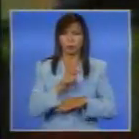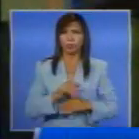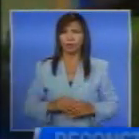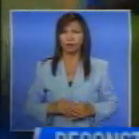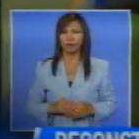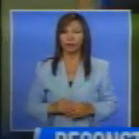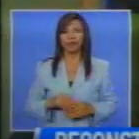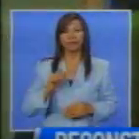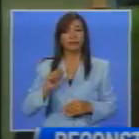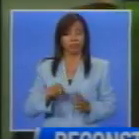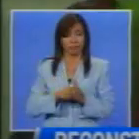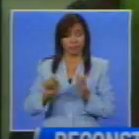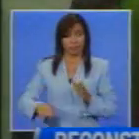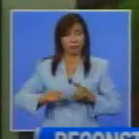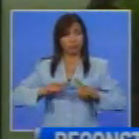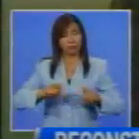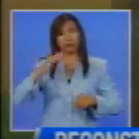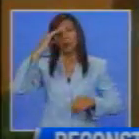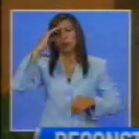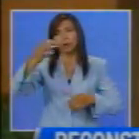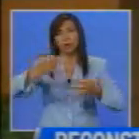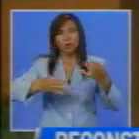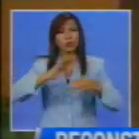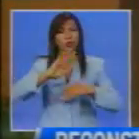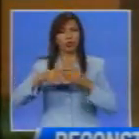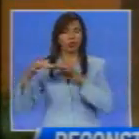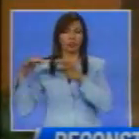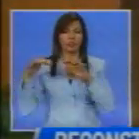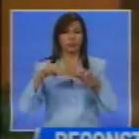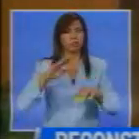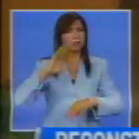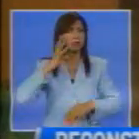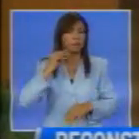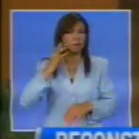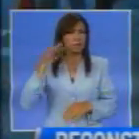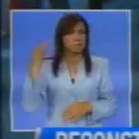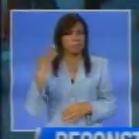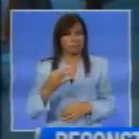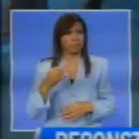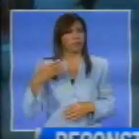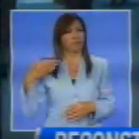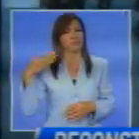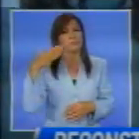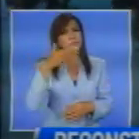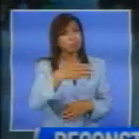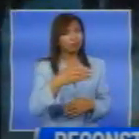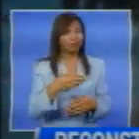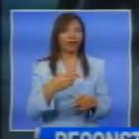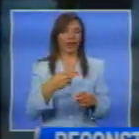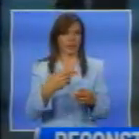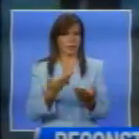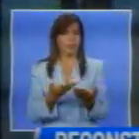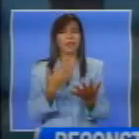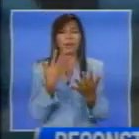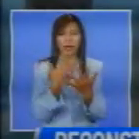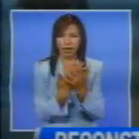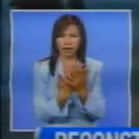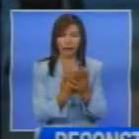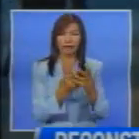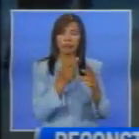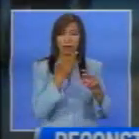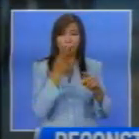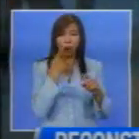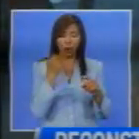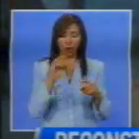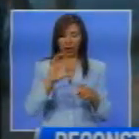Llegaron peritos de la Fiscalía y Policía Judicial hasta el Centro de Privación de Libertad Zonal 8, donde se desarrolló la reconstrucción de los hechos por la